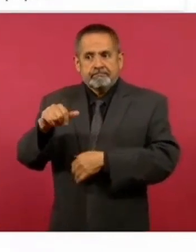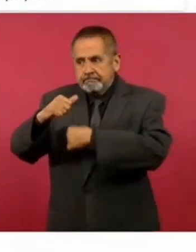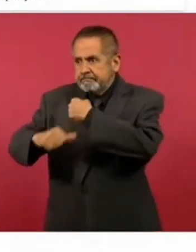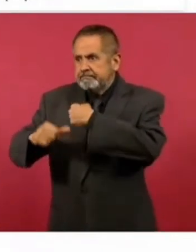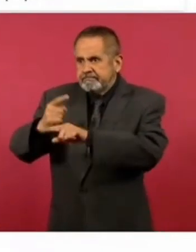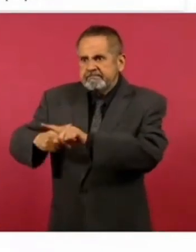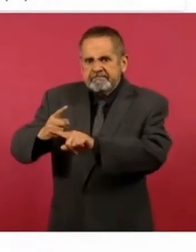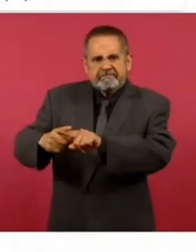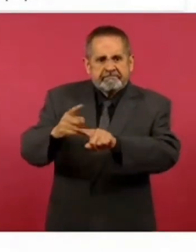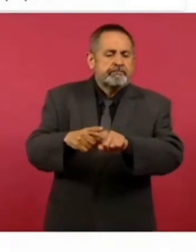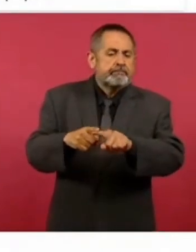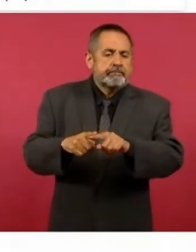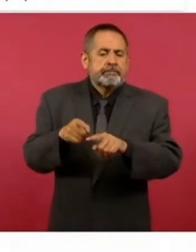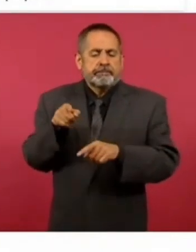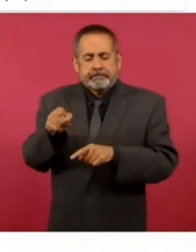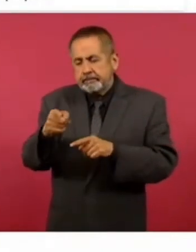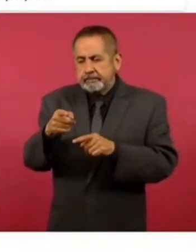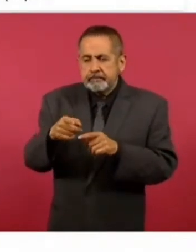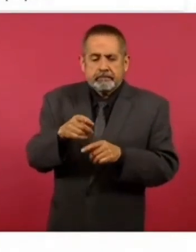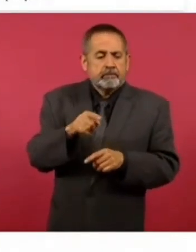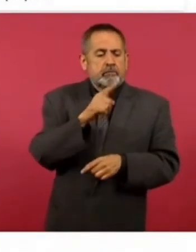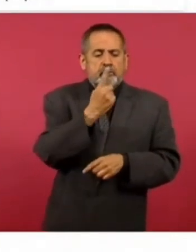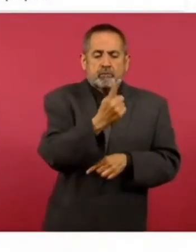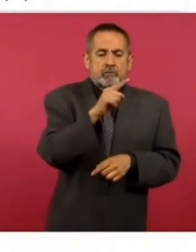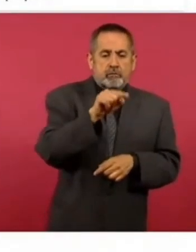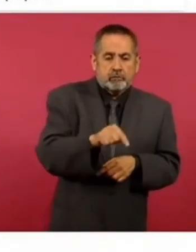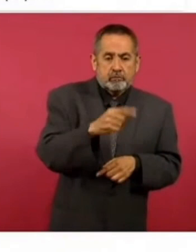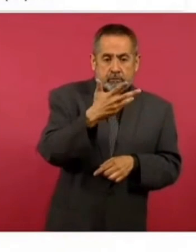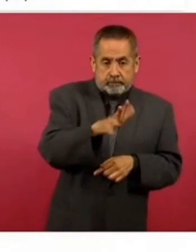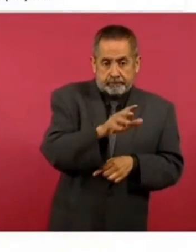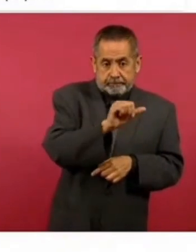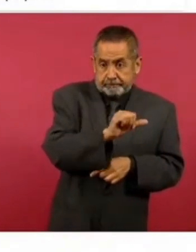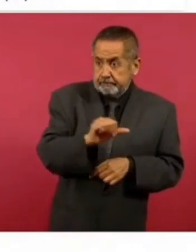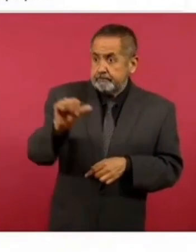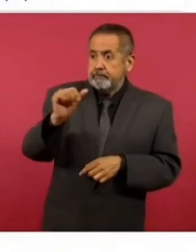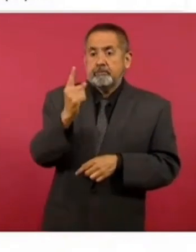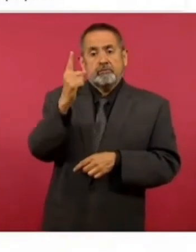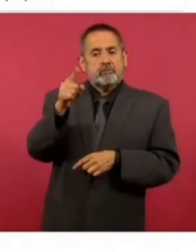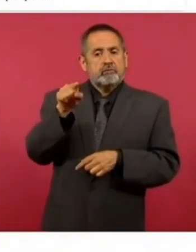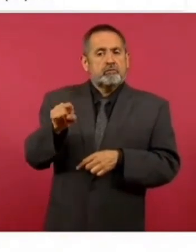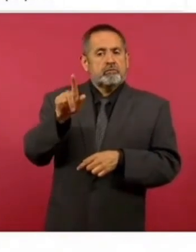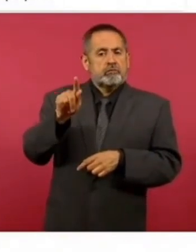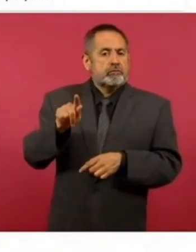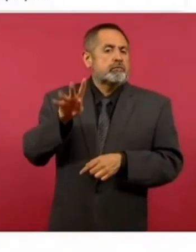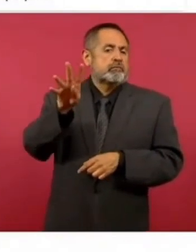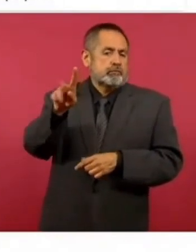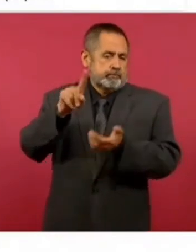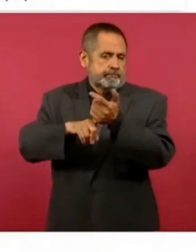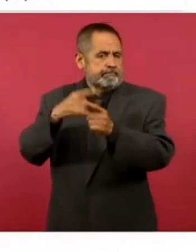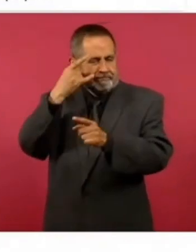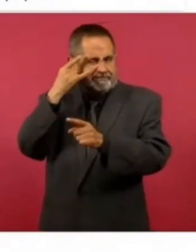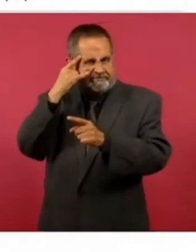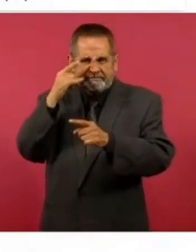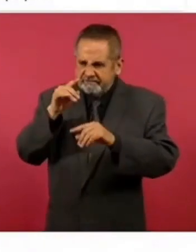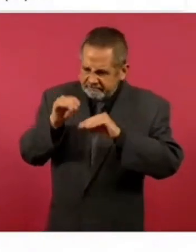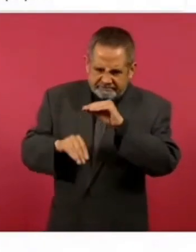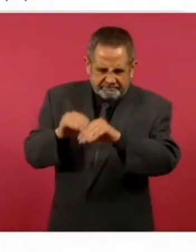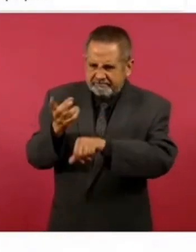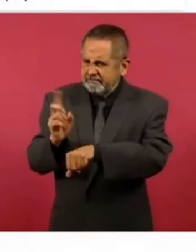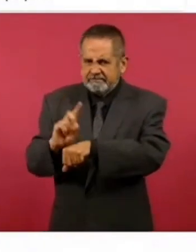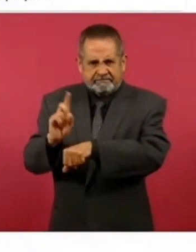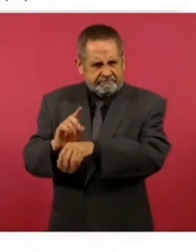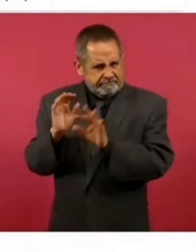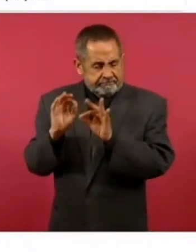La productividad de los quirófanos en Campeche pasó de 1.10 cirugías a 1.74 cirugías diarias